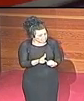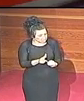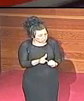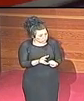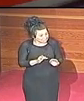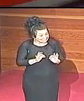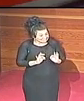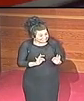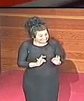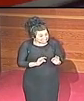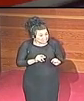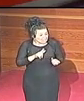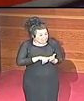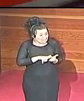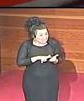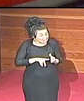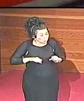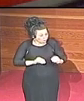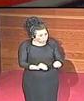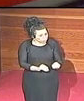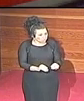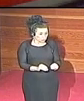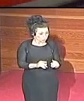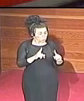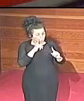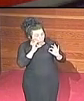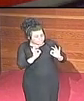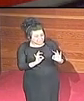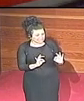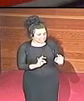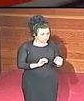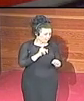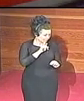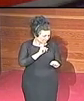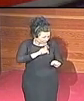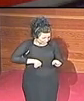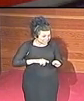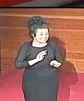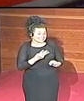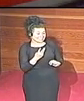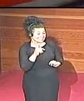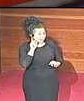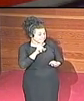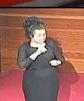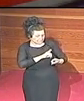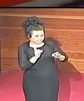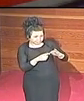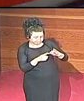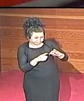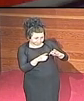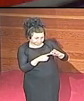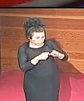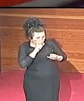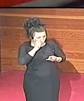de la lengua, están amenazados. Y la tercera mentira es que Ucrania no